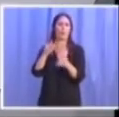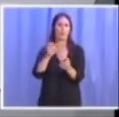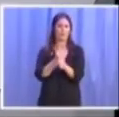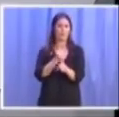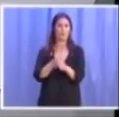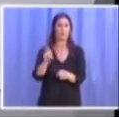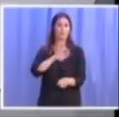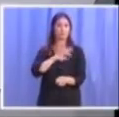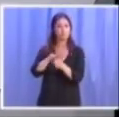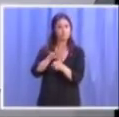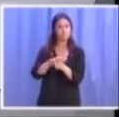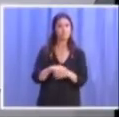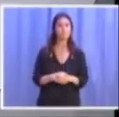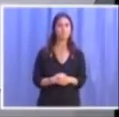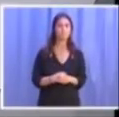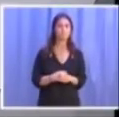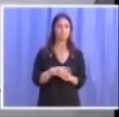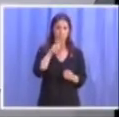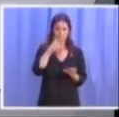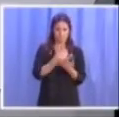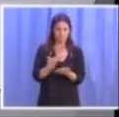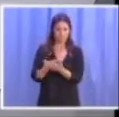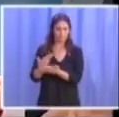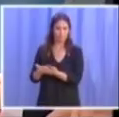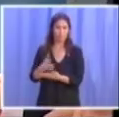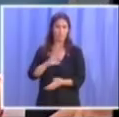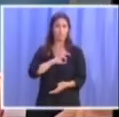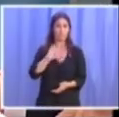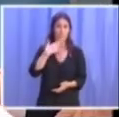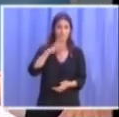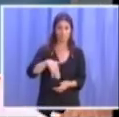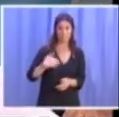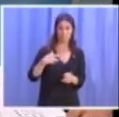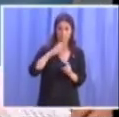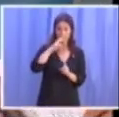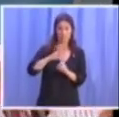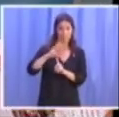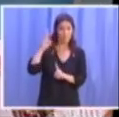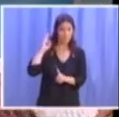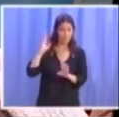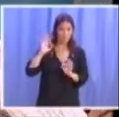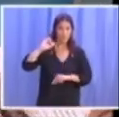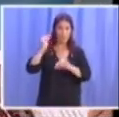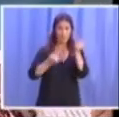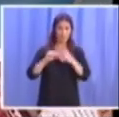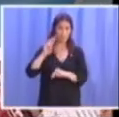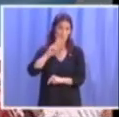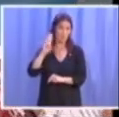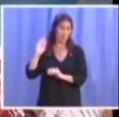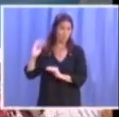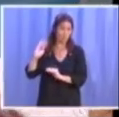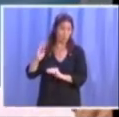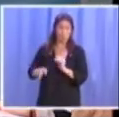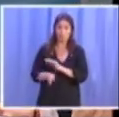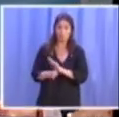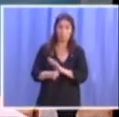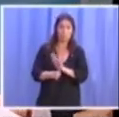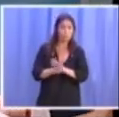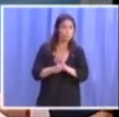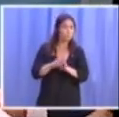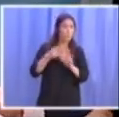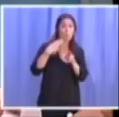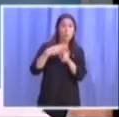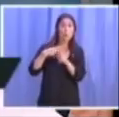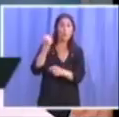Gutiérrez. Bueno, vamos a los hechos. El señor Cuenca ha gobernado estos 3 años con los presupuestos del PP y ha mantenido sus mismas